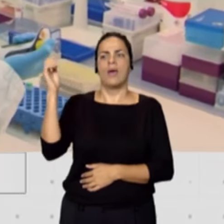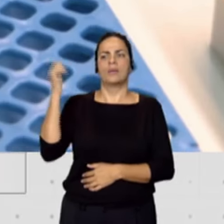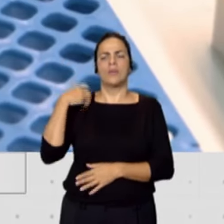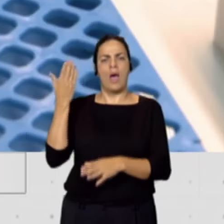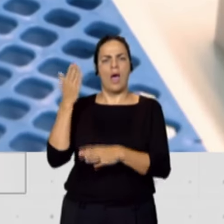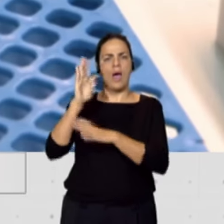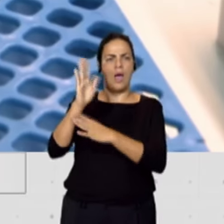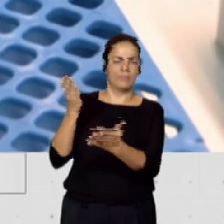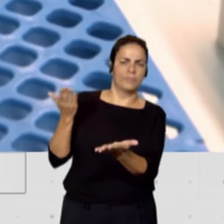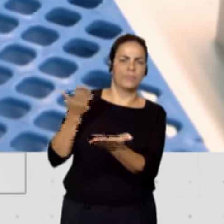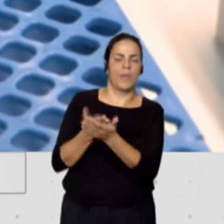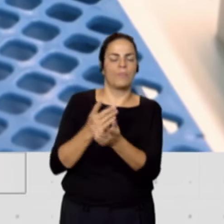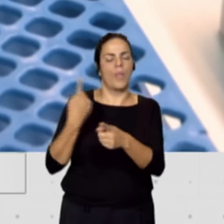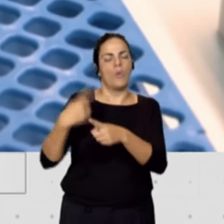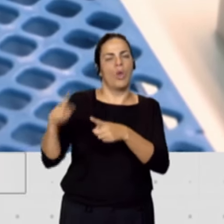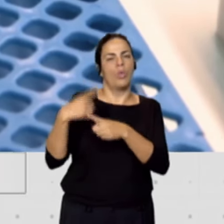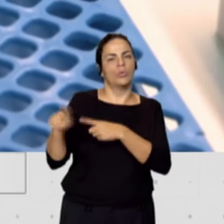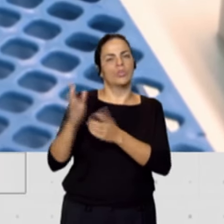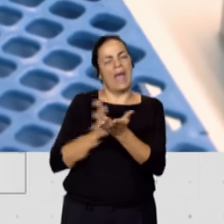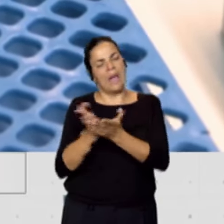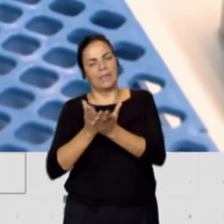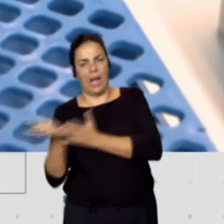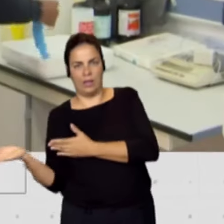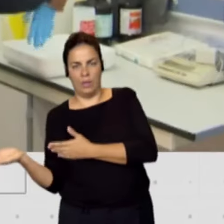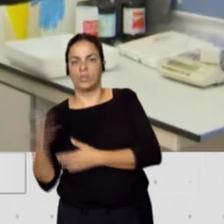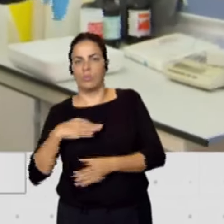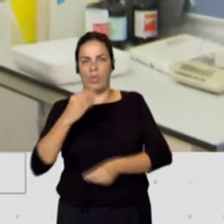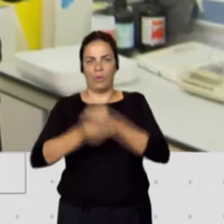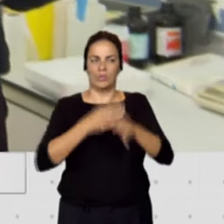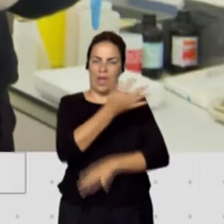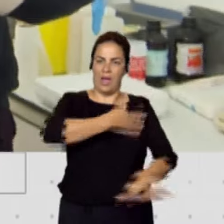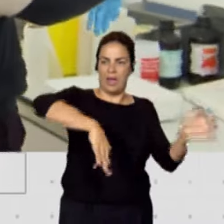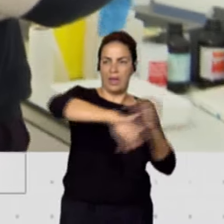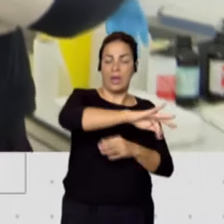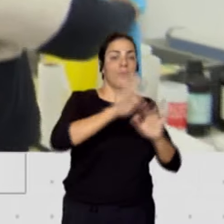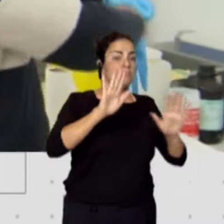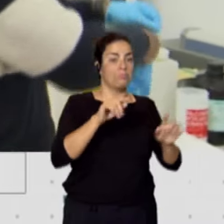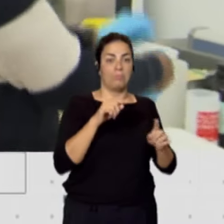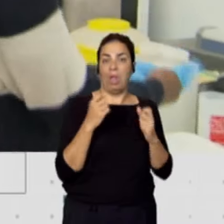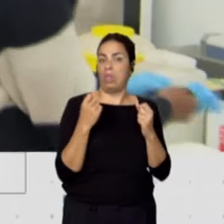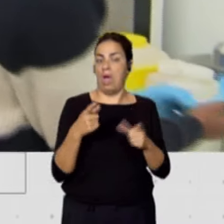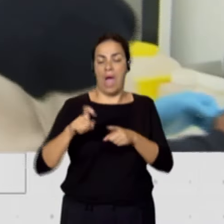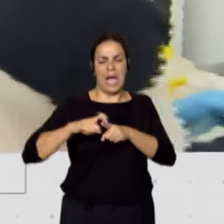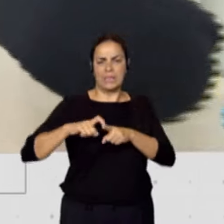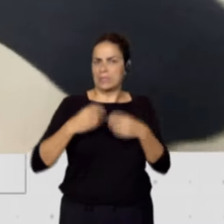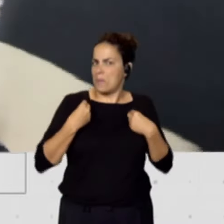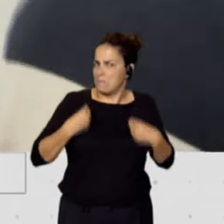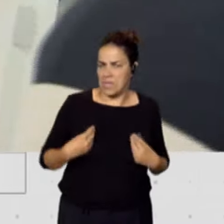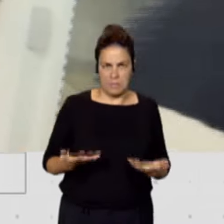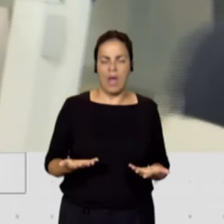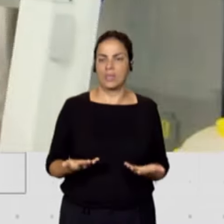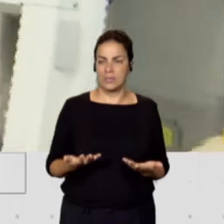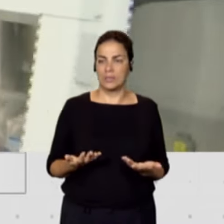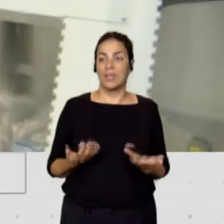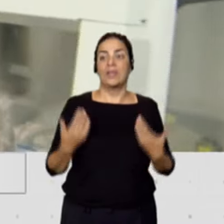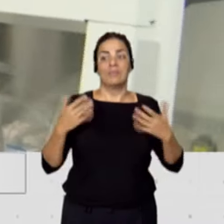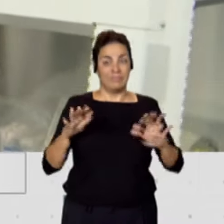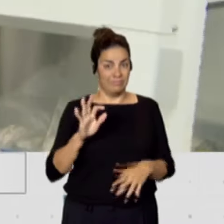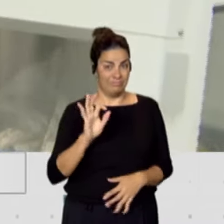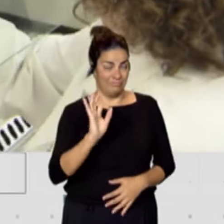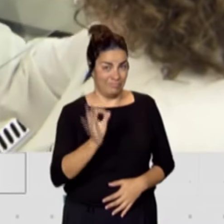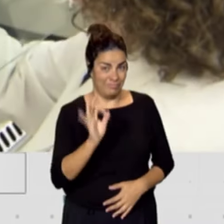productos alternativos que podrían sustituir irlo ofreciendo las mismas las mismas características lo que es cierto que incluso